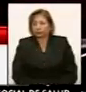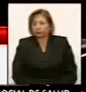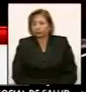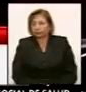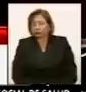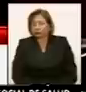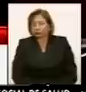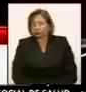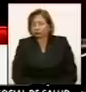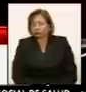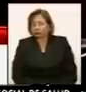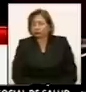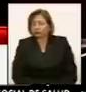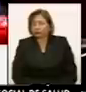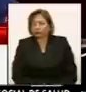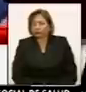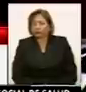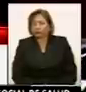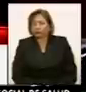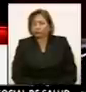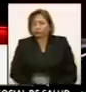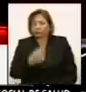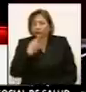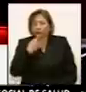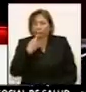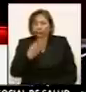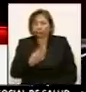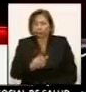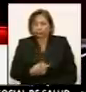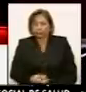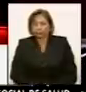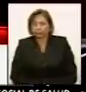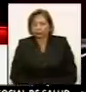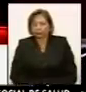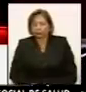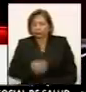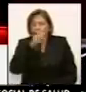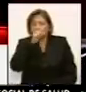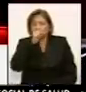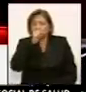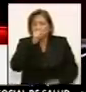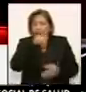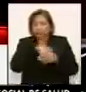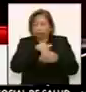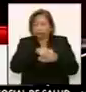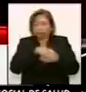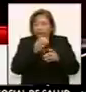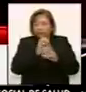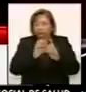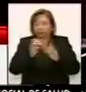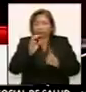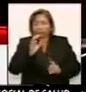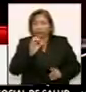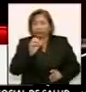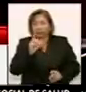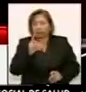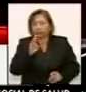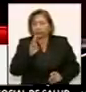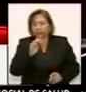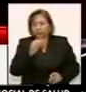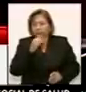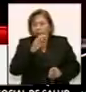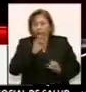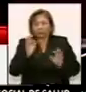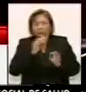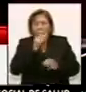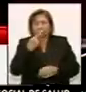cierto? Así como miente. Luego dice, las naranjas están preocupadas por los montos de reparación civil de Odebrecht. Nunca dijeron una